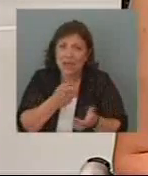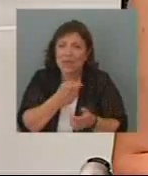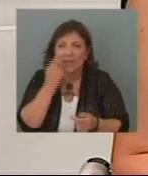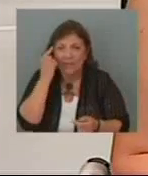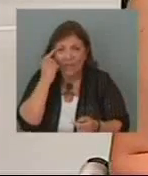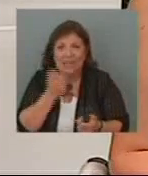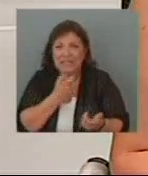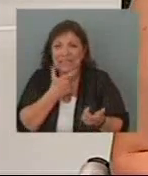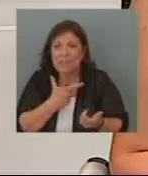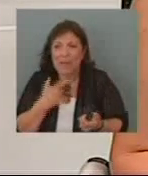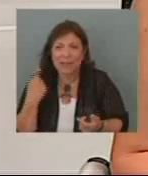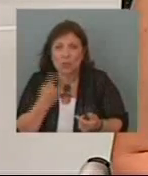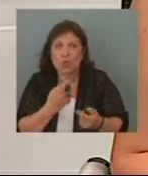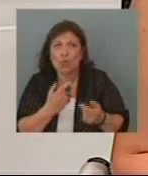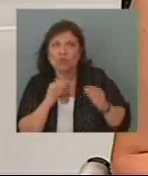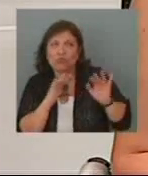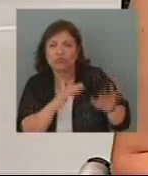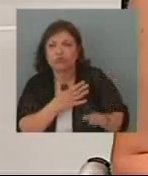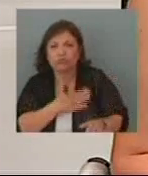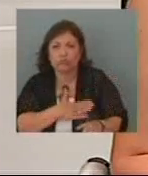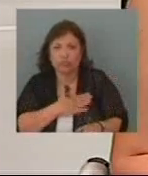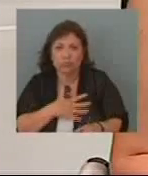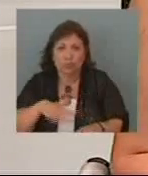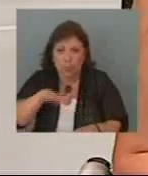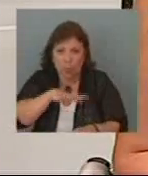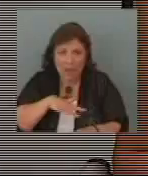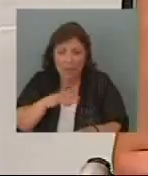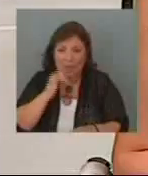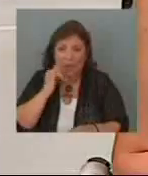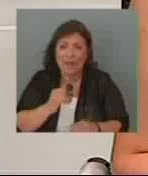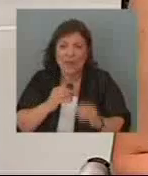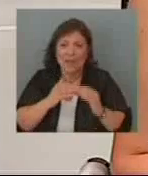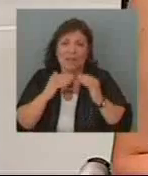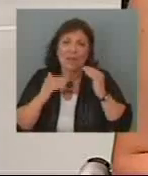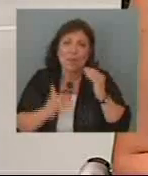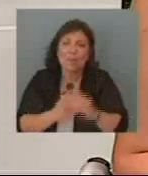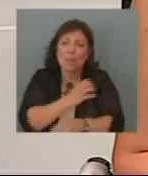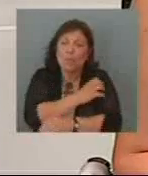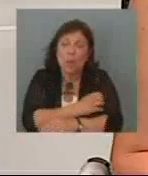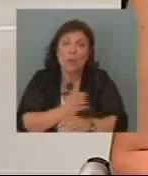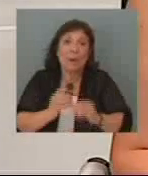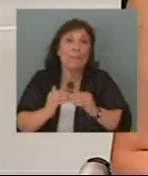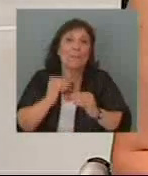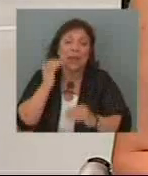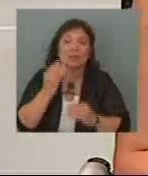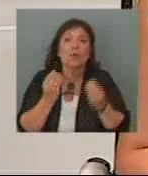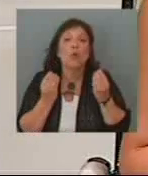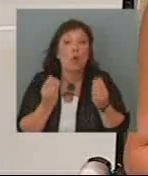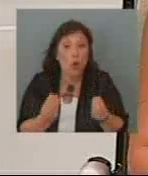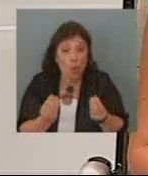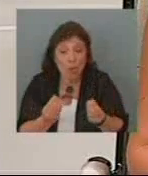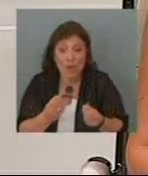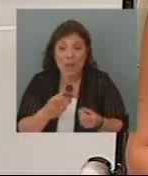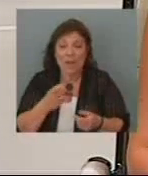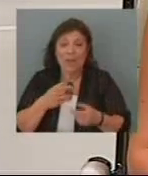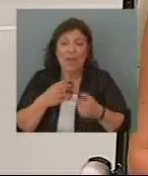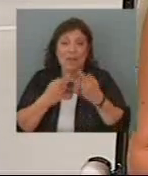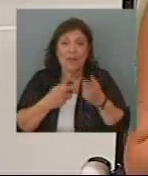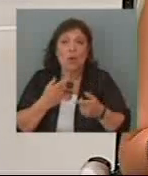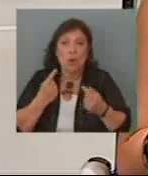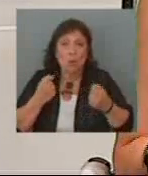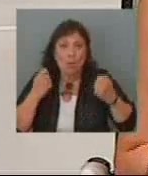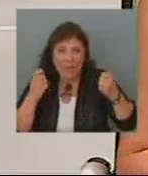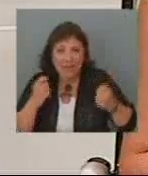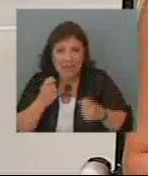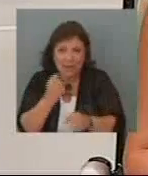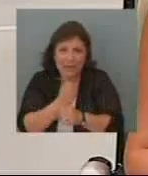la simpatía del pueblo chileno en general, pero sobre todo de las capas más desfavorecidas. ¿Cómo lo ha hecho? Pues a través de su bagaje como militante. Tiene una